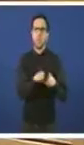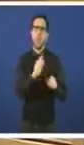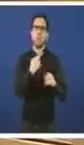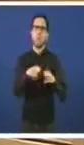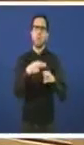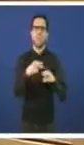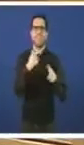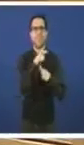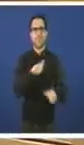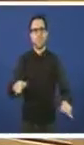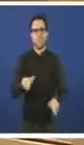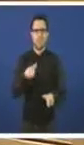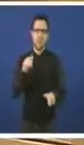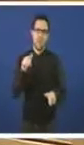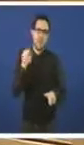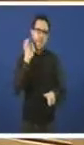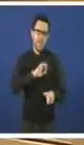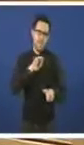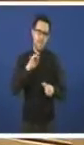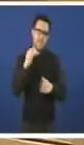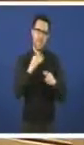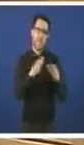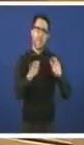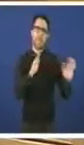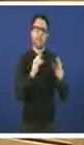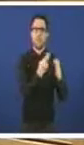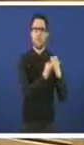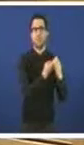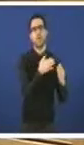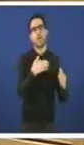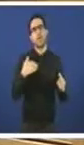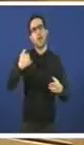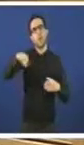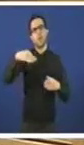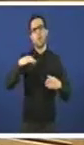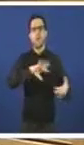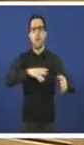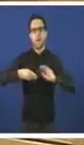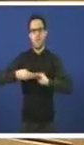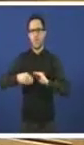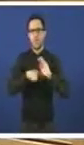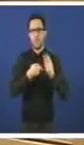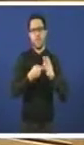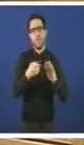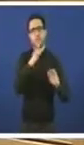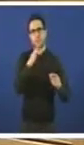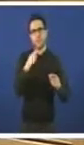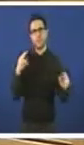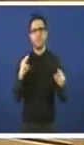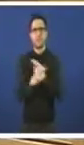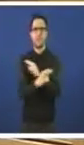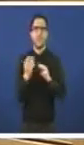mi partido que único que pedían era la aplicación de la ley y que en teoría a eso responde a iniciativa que hoy se